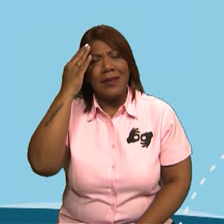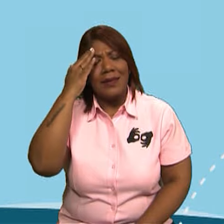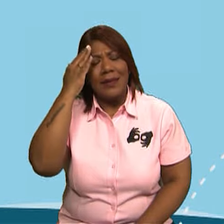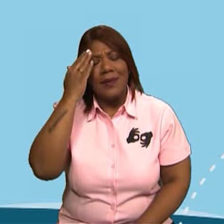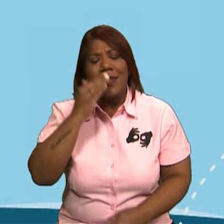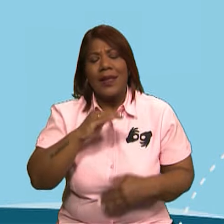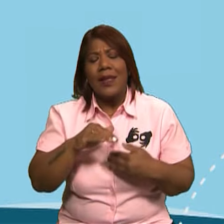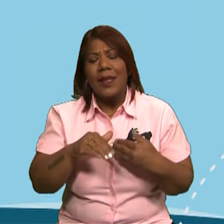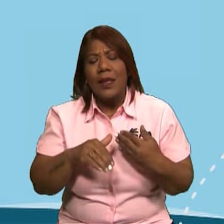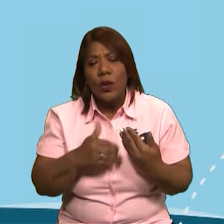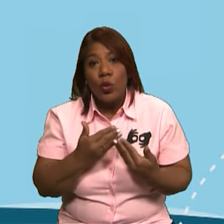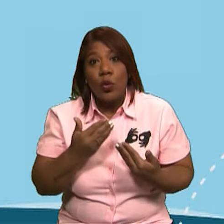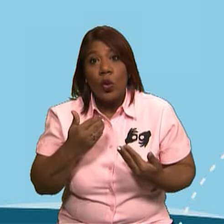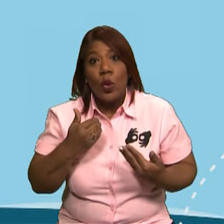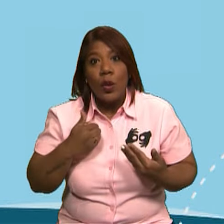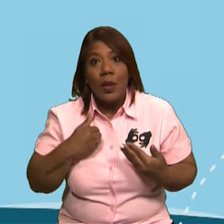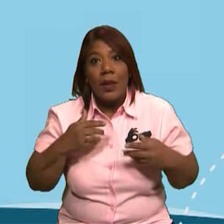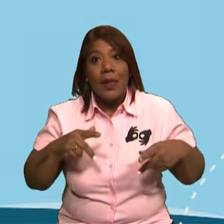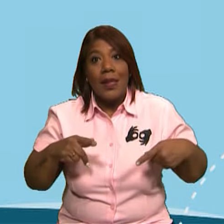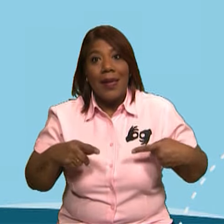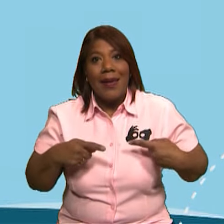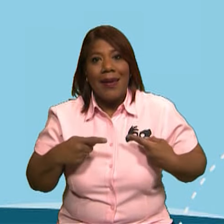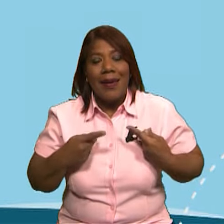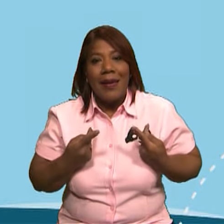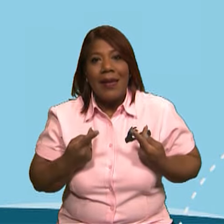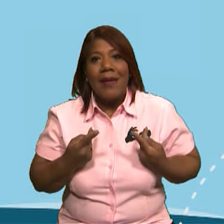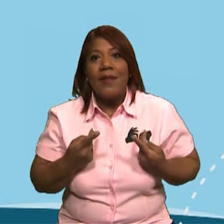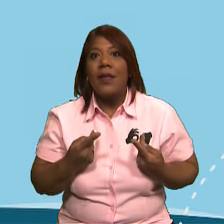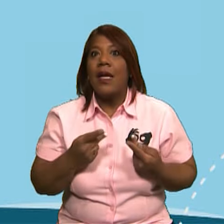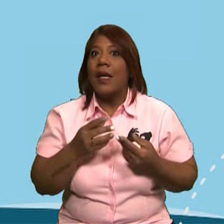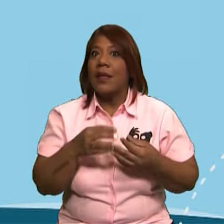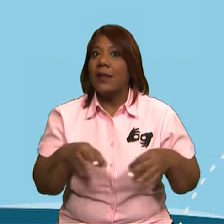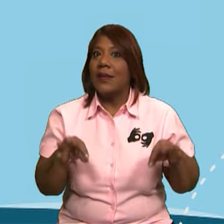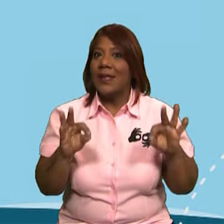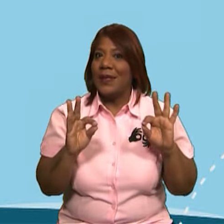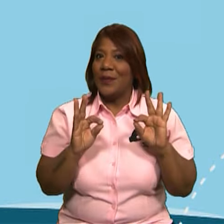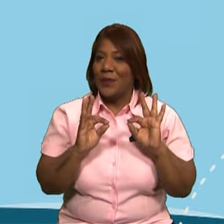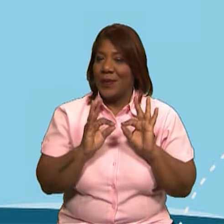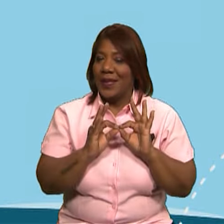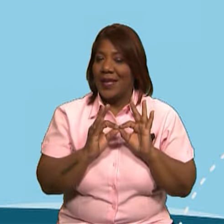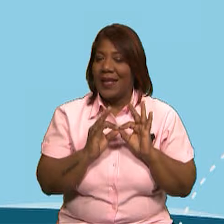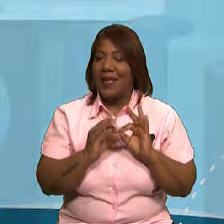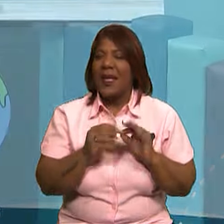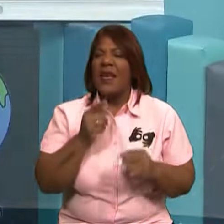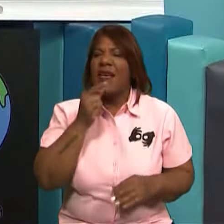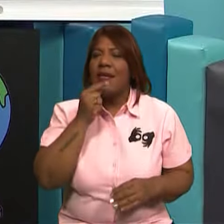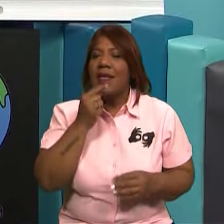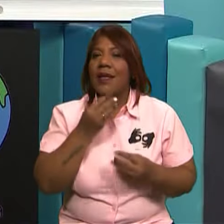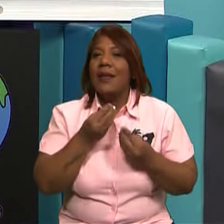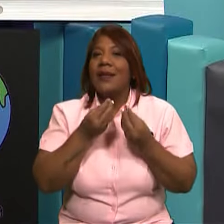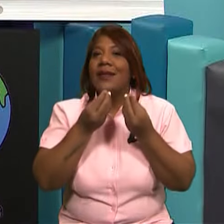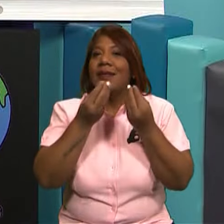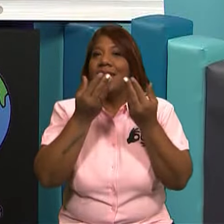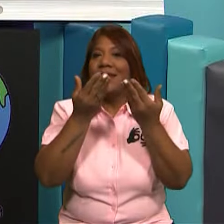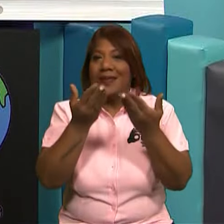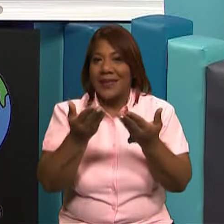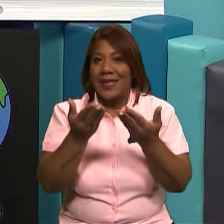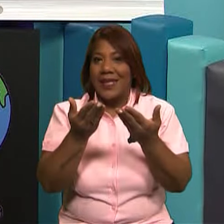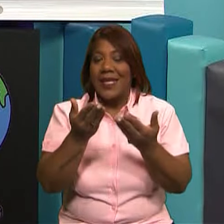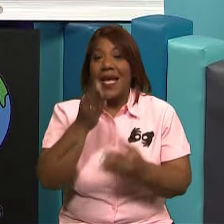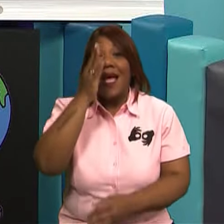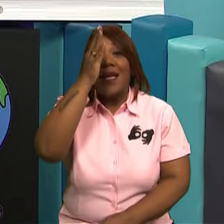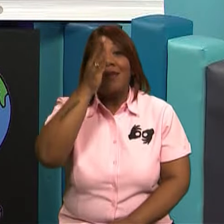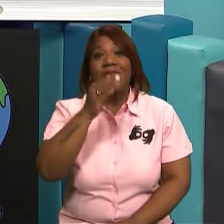y apreciar tus bendiciones en la vida es una virtud. Por eso te invito a que puedas registrar en tu cuaderno 5 bendiciones